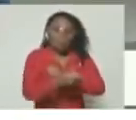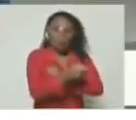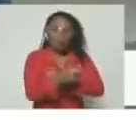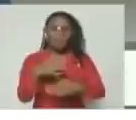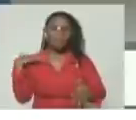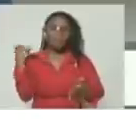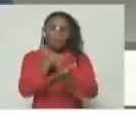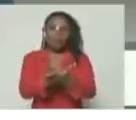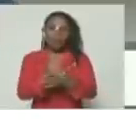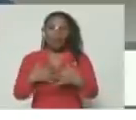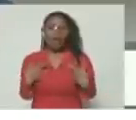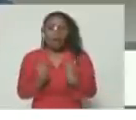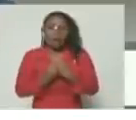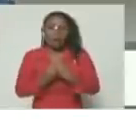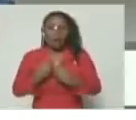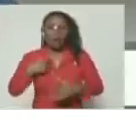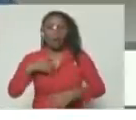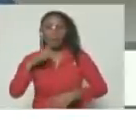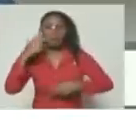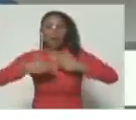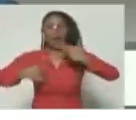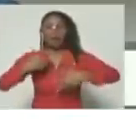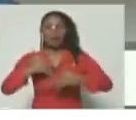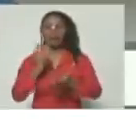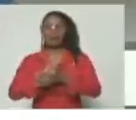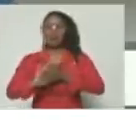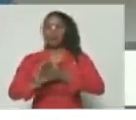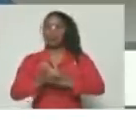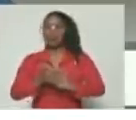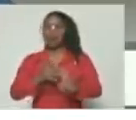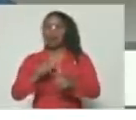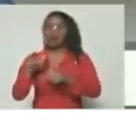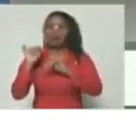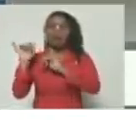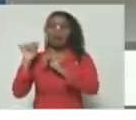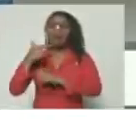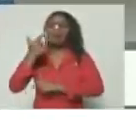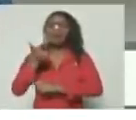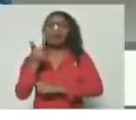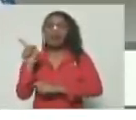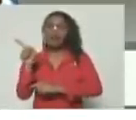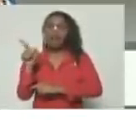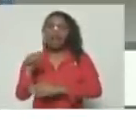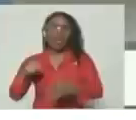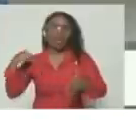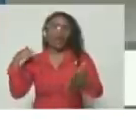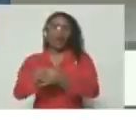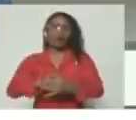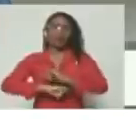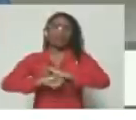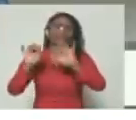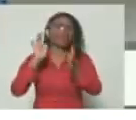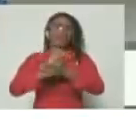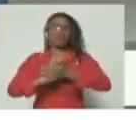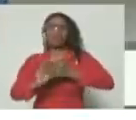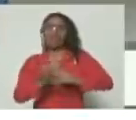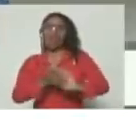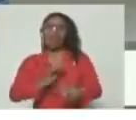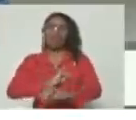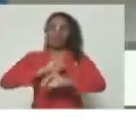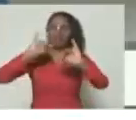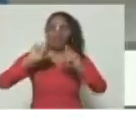Se alían con delincuentes y creen que ya, como ellos mismos lo dicen, este es el golpe final, este es el golpe